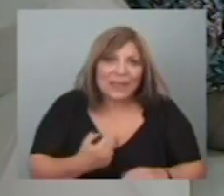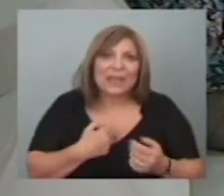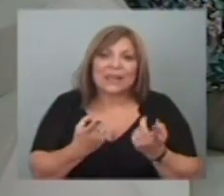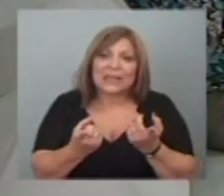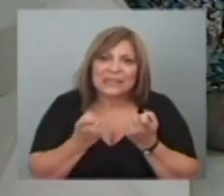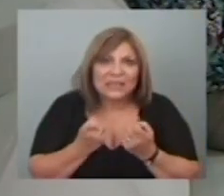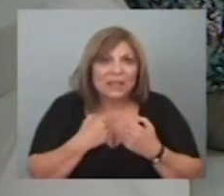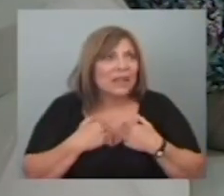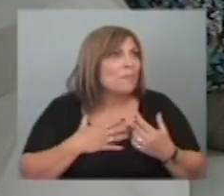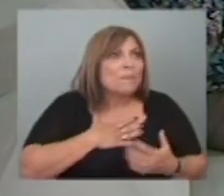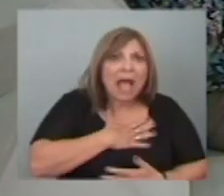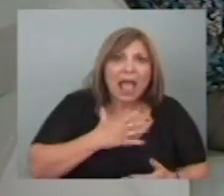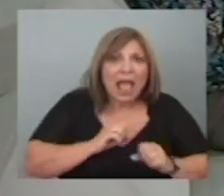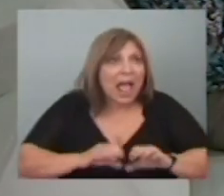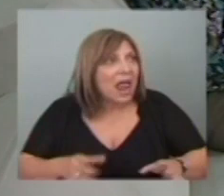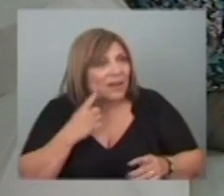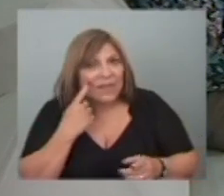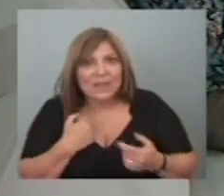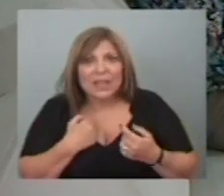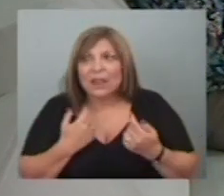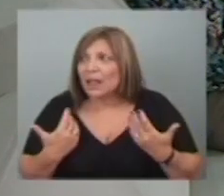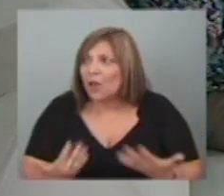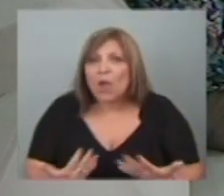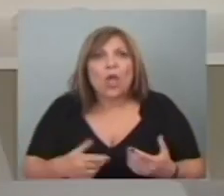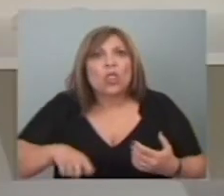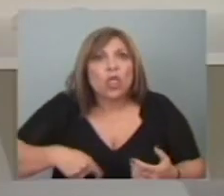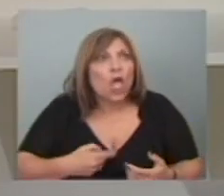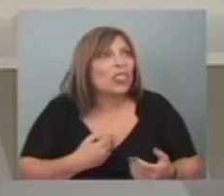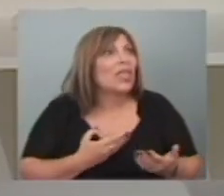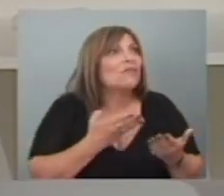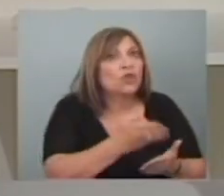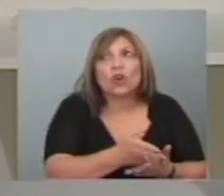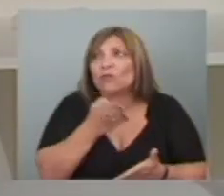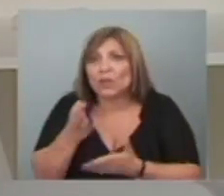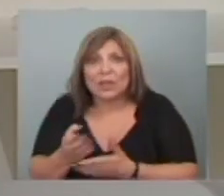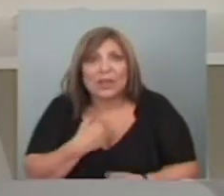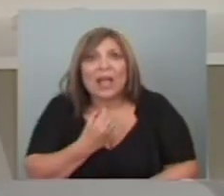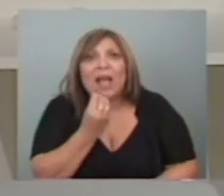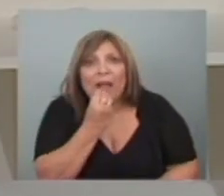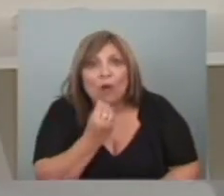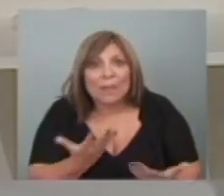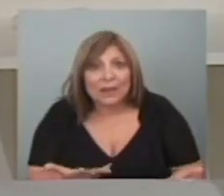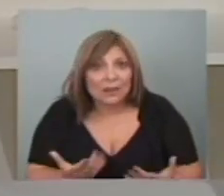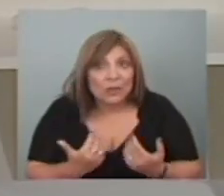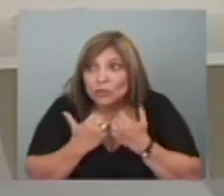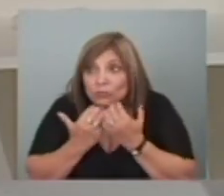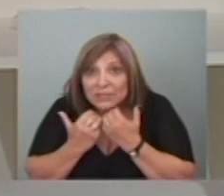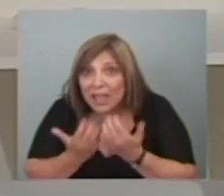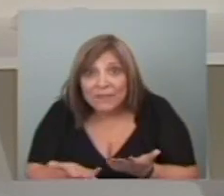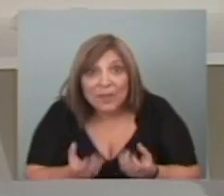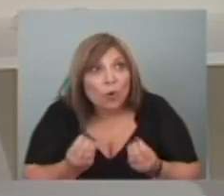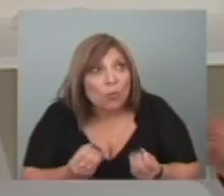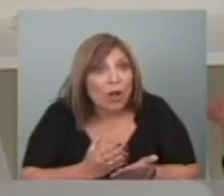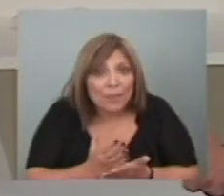situaciones muy difíciles y les cuesta encontrar el camino para comer. Entonces hay gente que no la